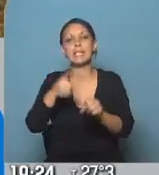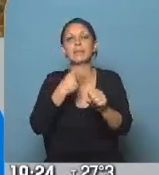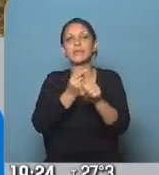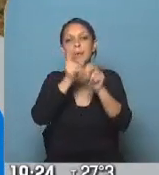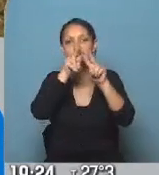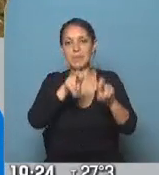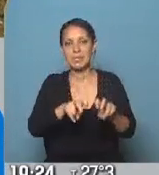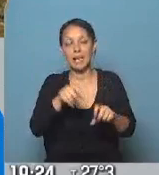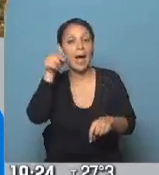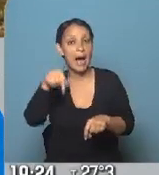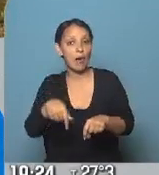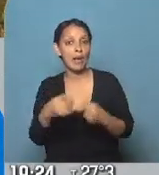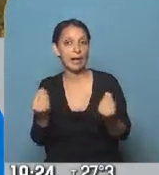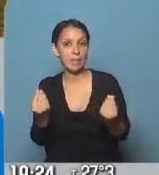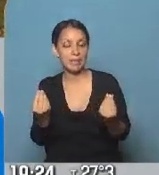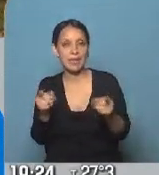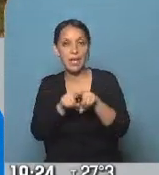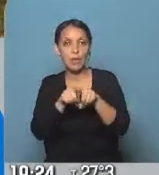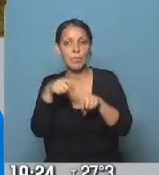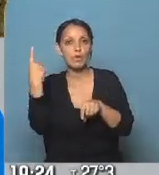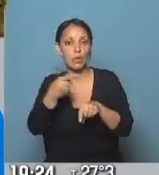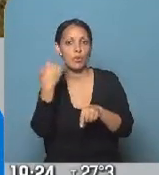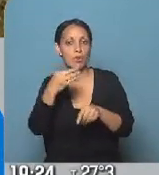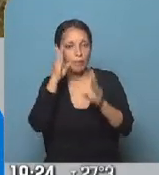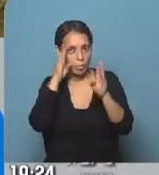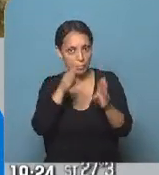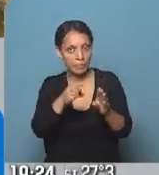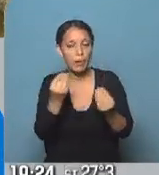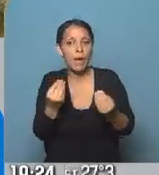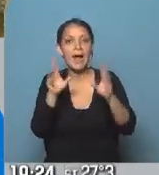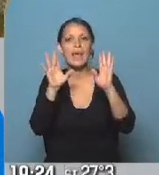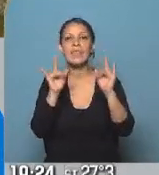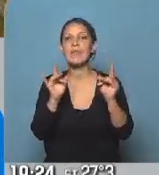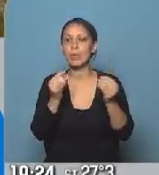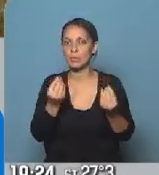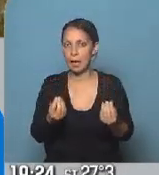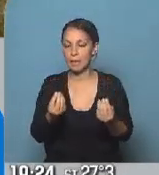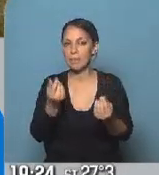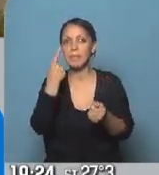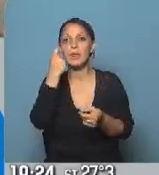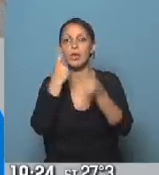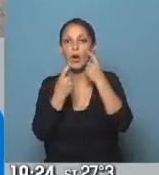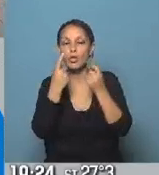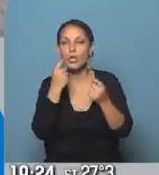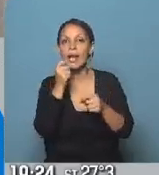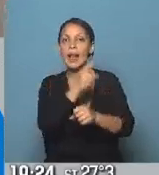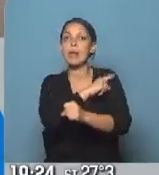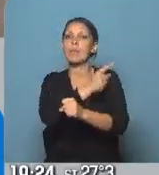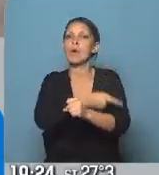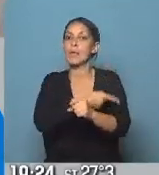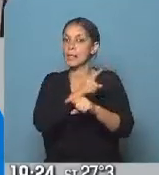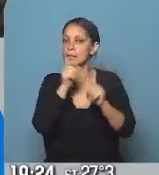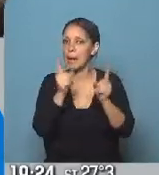pasando ahora como tema central que tenemos que alumbrar. La dificultad, no solamente para controlar al poder, sino para